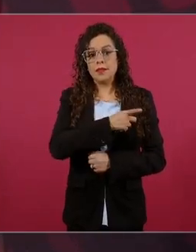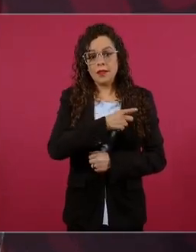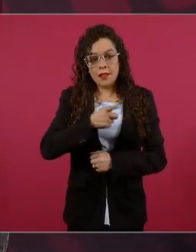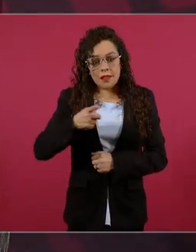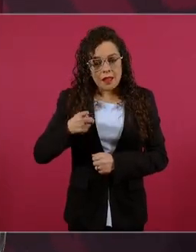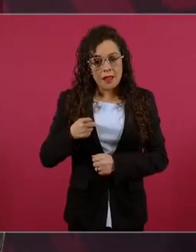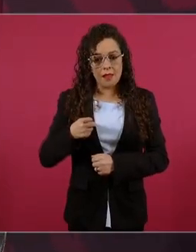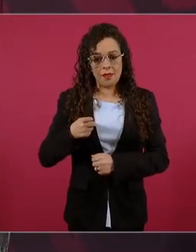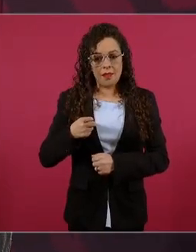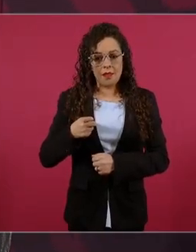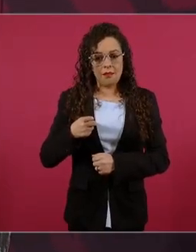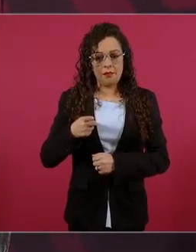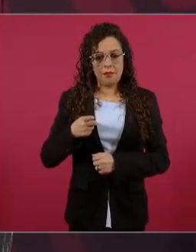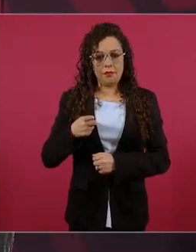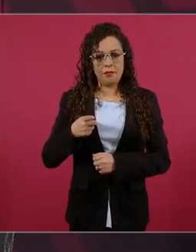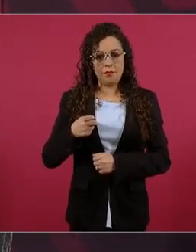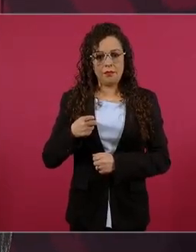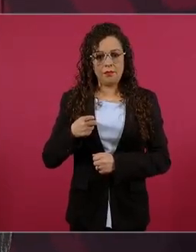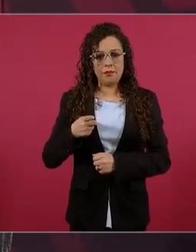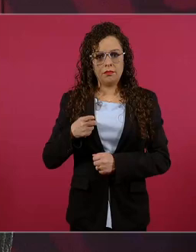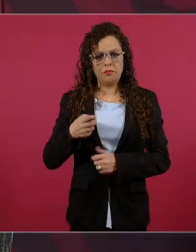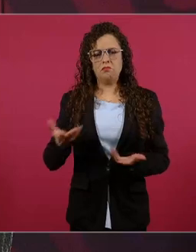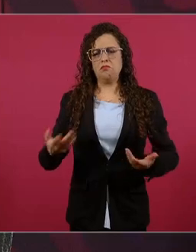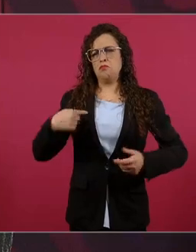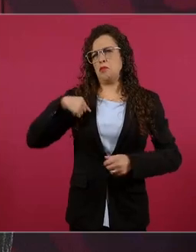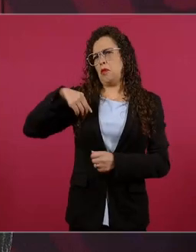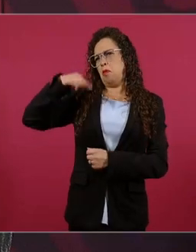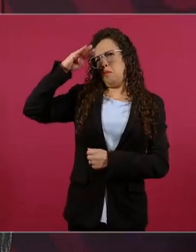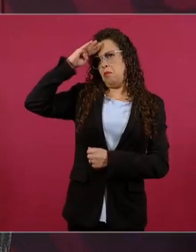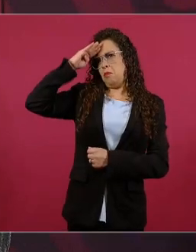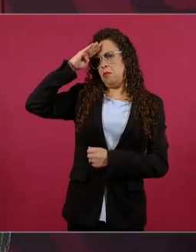¿por qué le tienen miedo al pueblo?